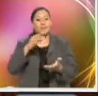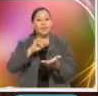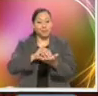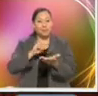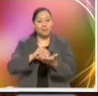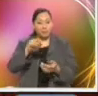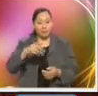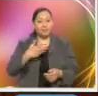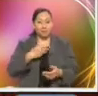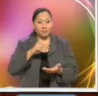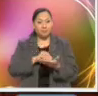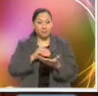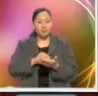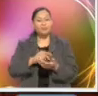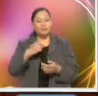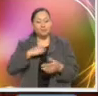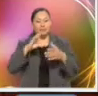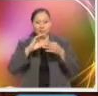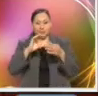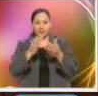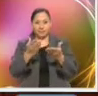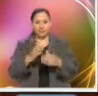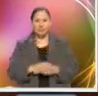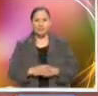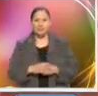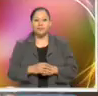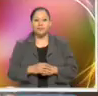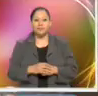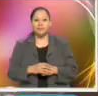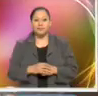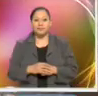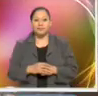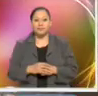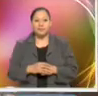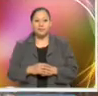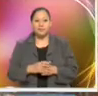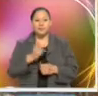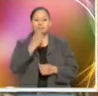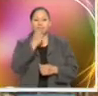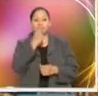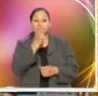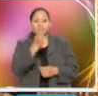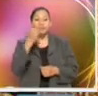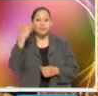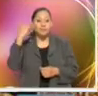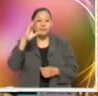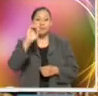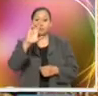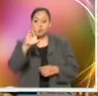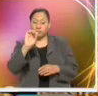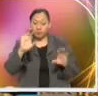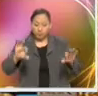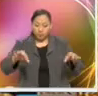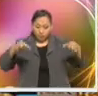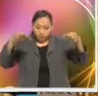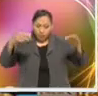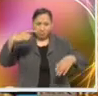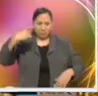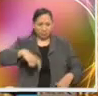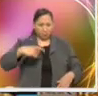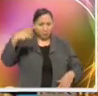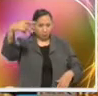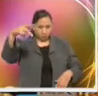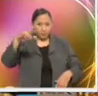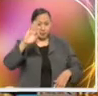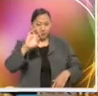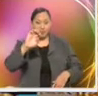hasta nuestros días y que yo le voy a contar. Dicen que el tesoro, que la fortuna